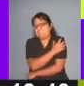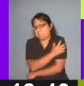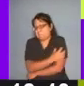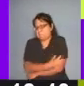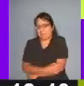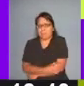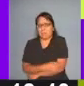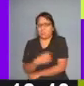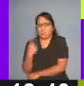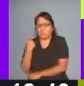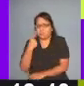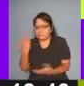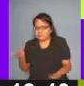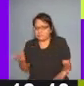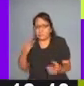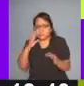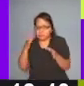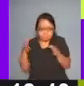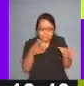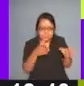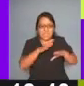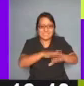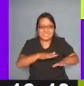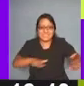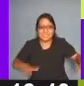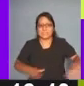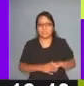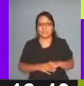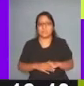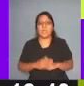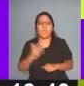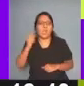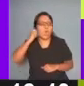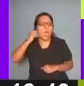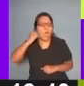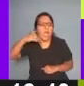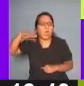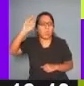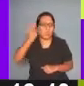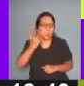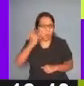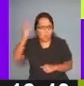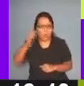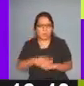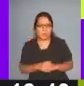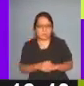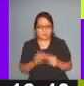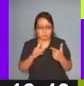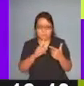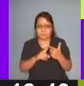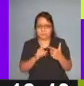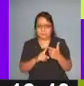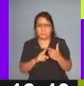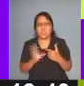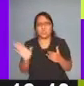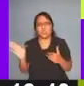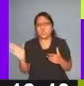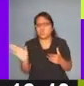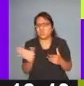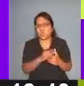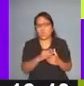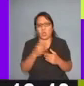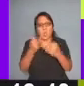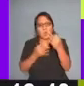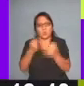en los chicos, en los señores mayores, en los vulnerables. Los males que atraviesa toda la justicia en